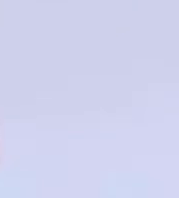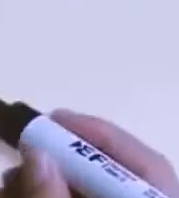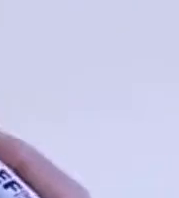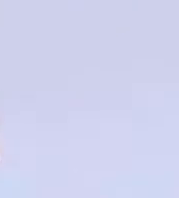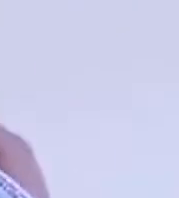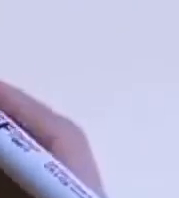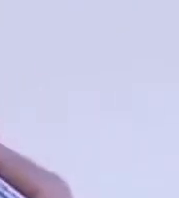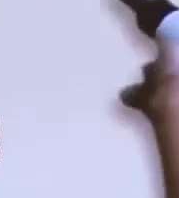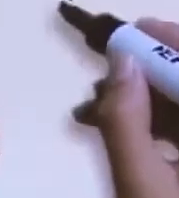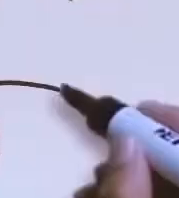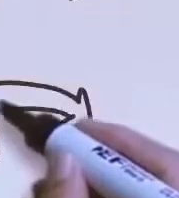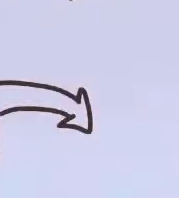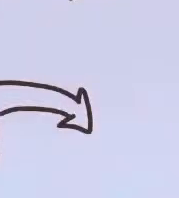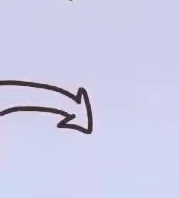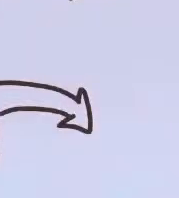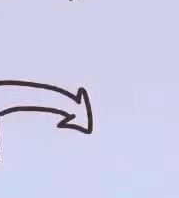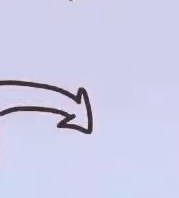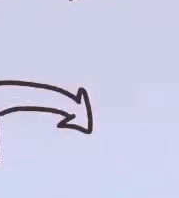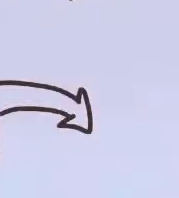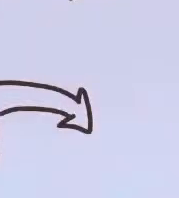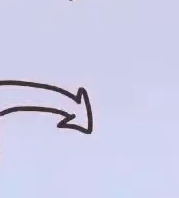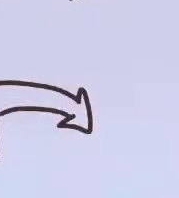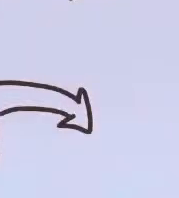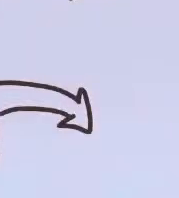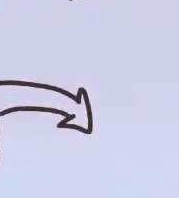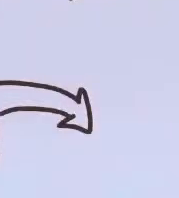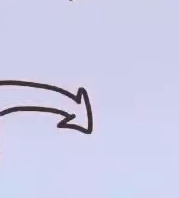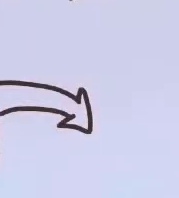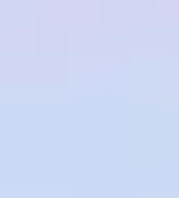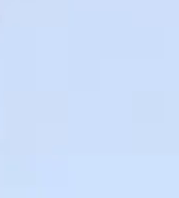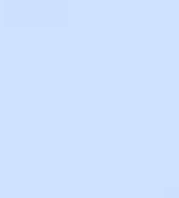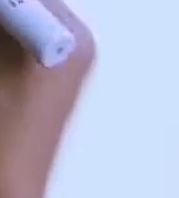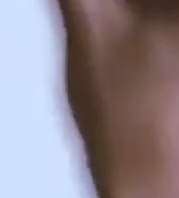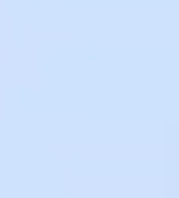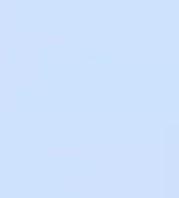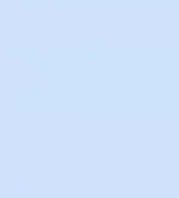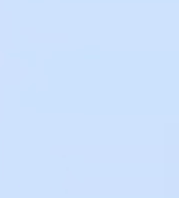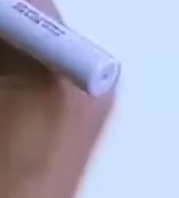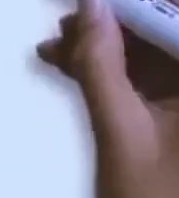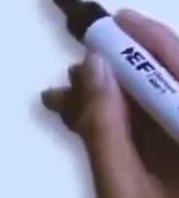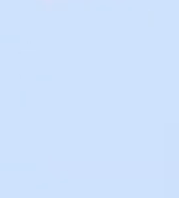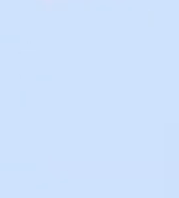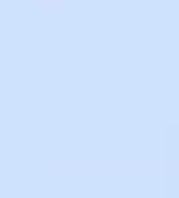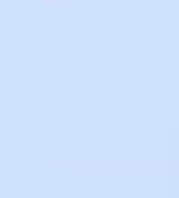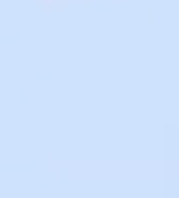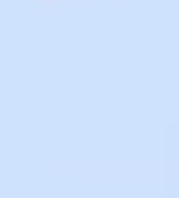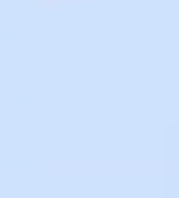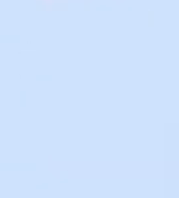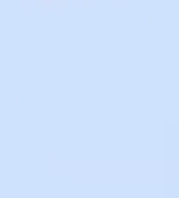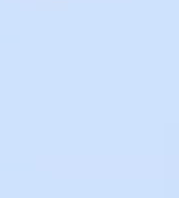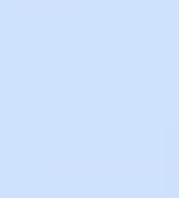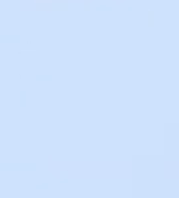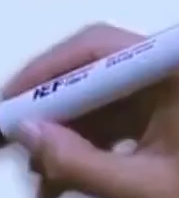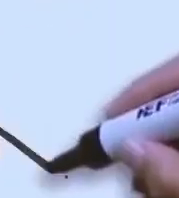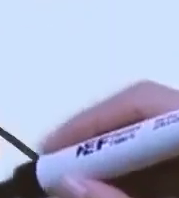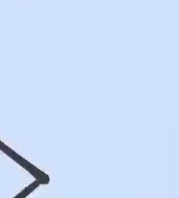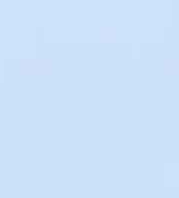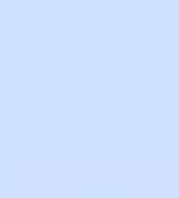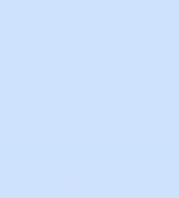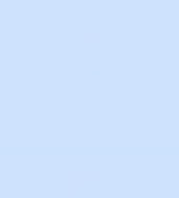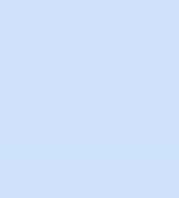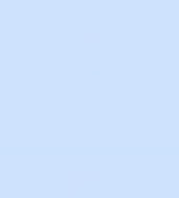define cómo se generan y se distribuyen los excedentes económicos. El nuevo modelo económico social, comunitario y